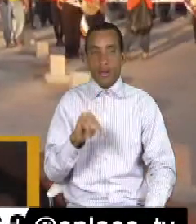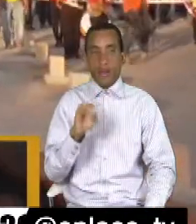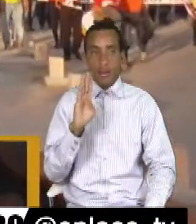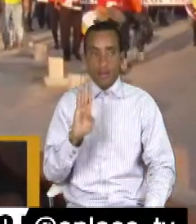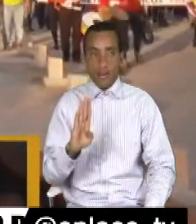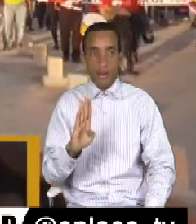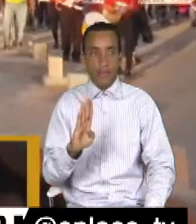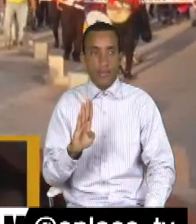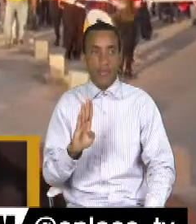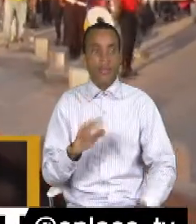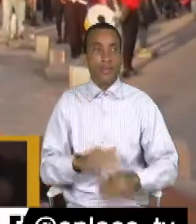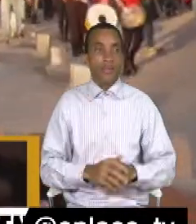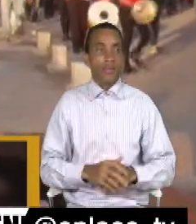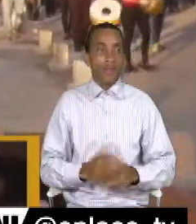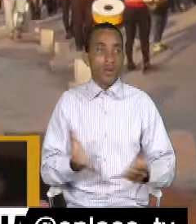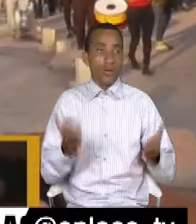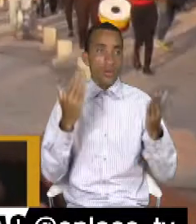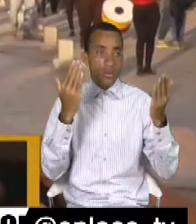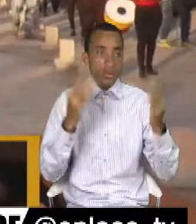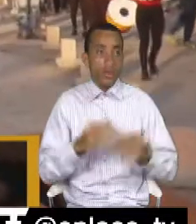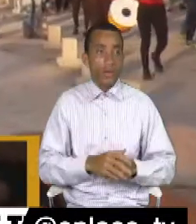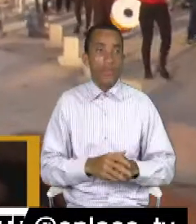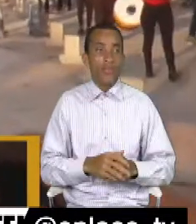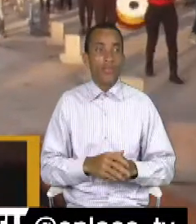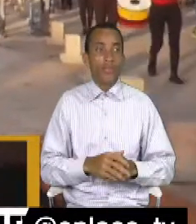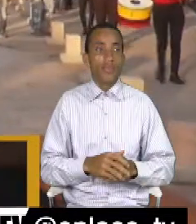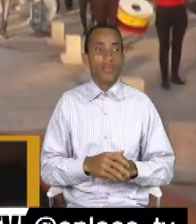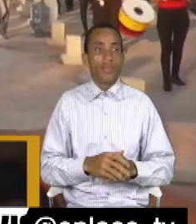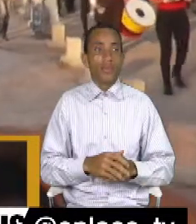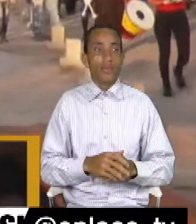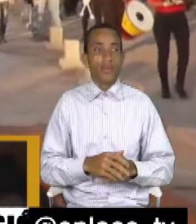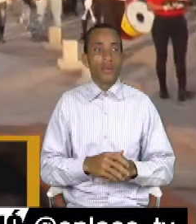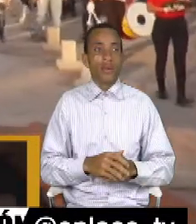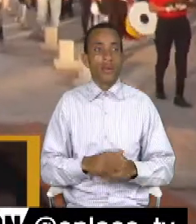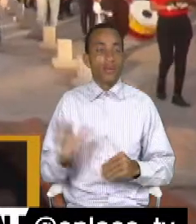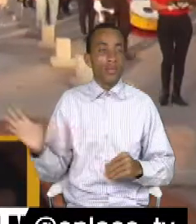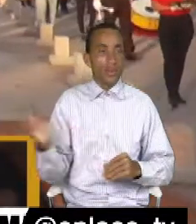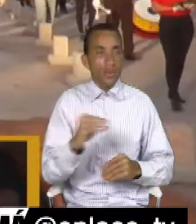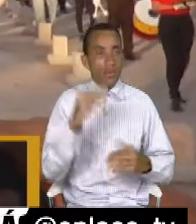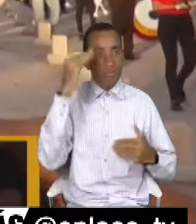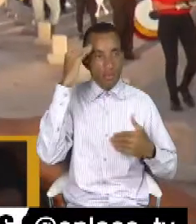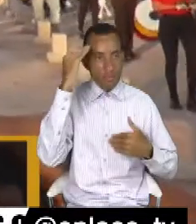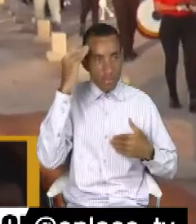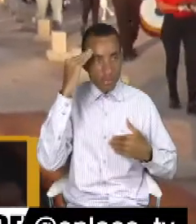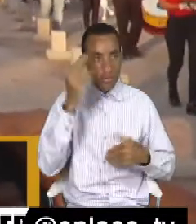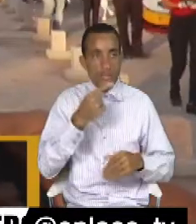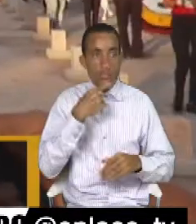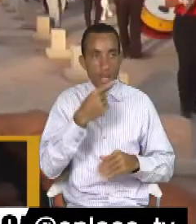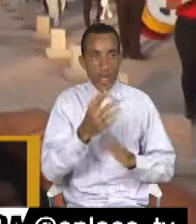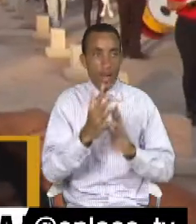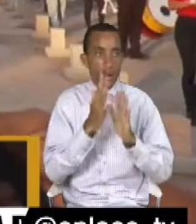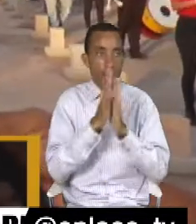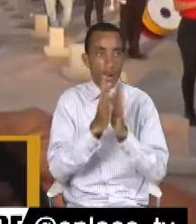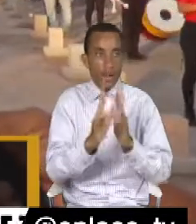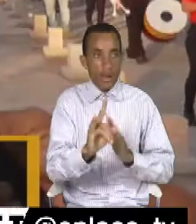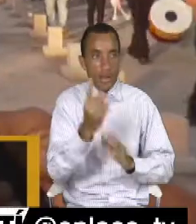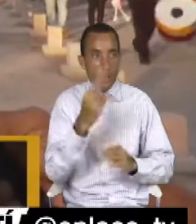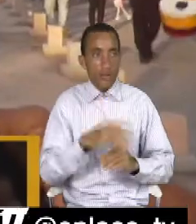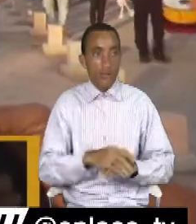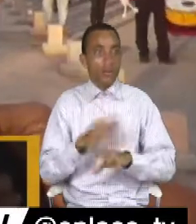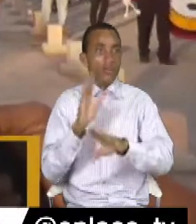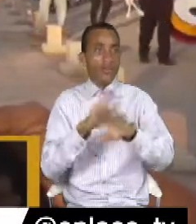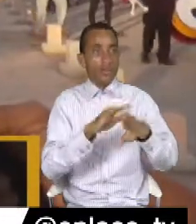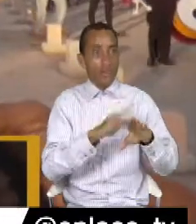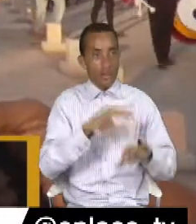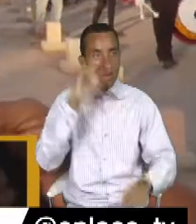o no sirva, no lo sé, pero sí es por lo menos uno quedar como con esa conciencia tranquila que dijimos algo, que dijimos algo al